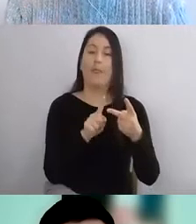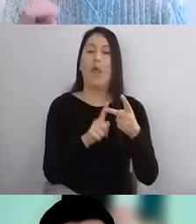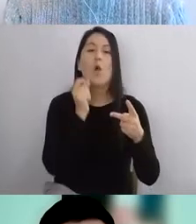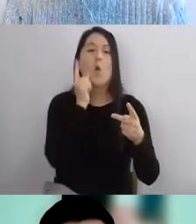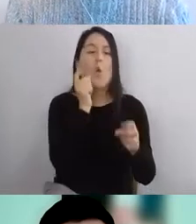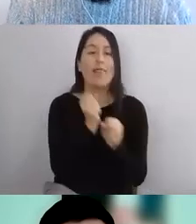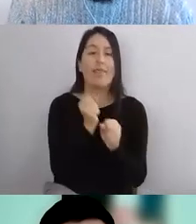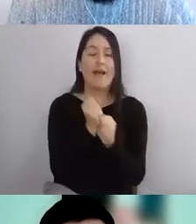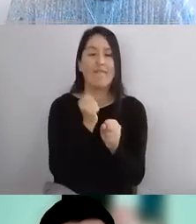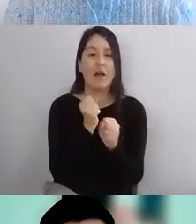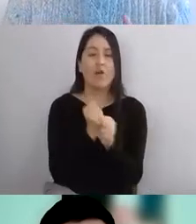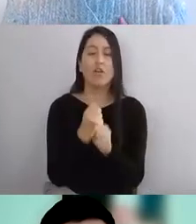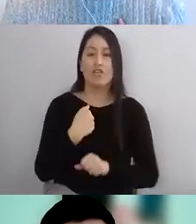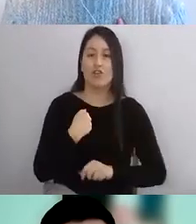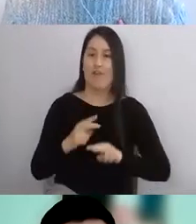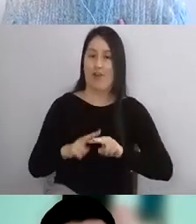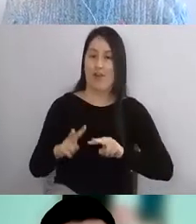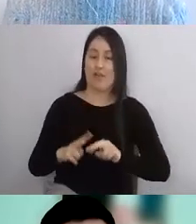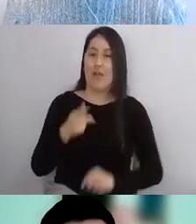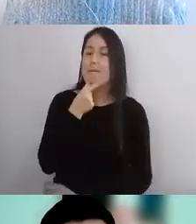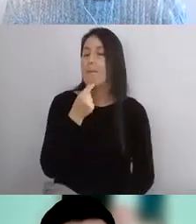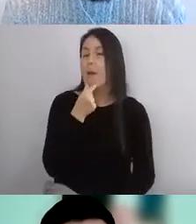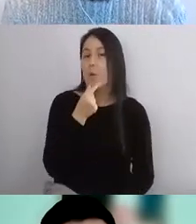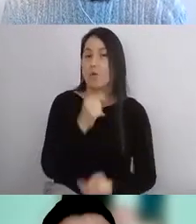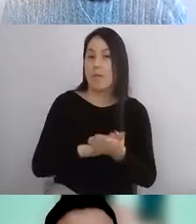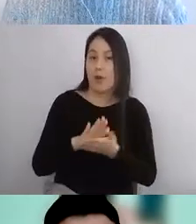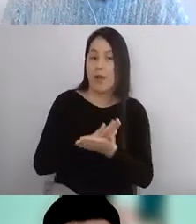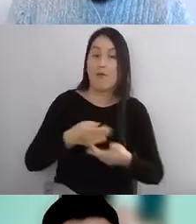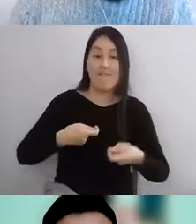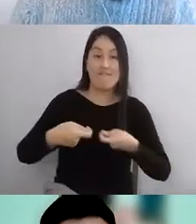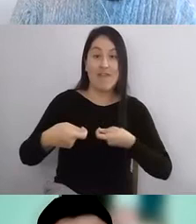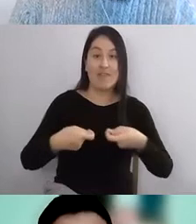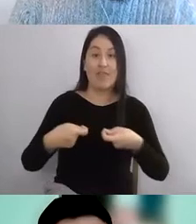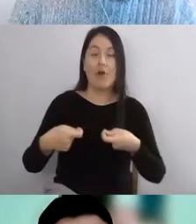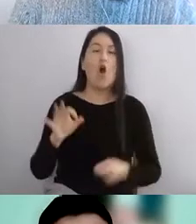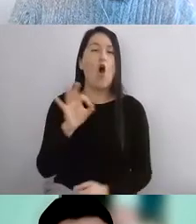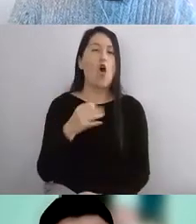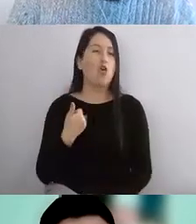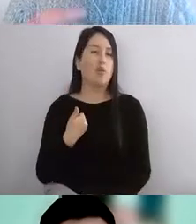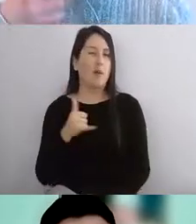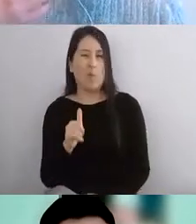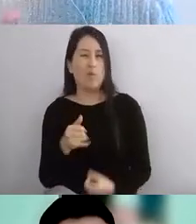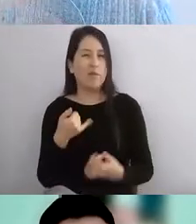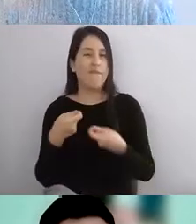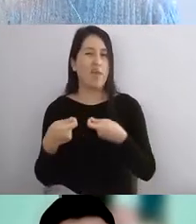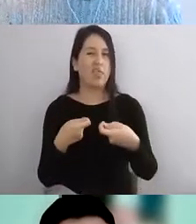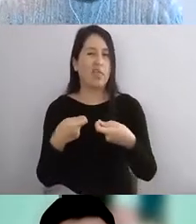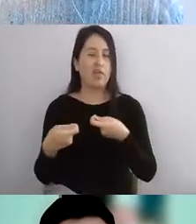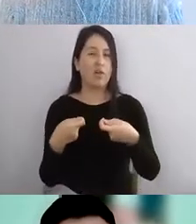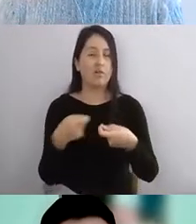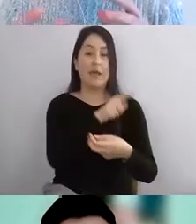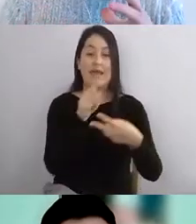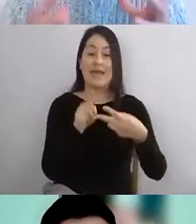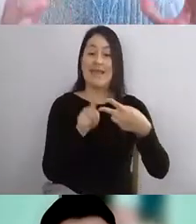las tareas que vas a desempeñar. ¿Me gusta, por ejemplo, ser vendedor o no me gusta ser tanto vendedor? Y tercer